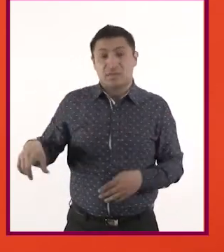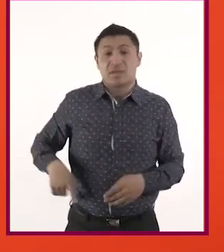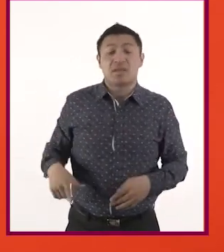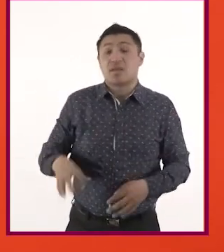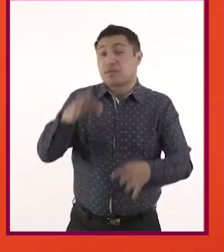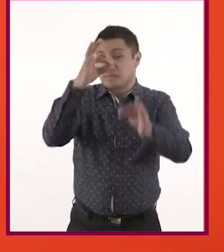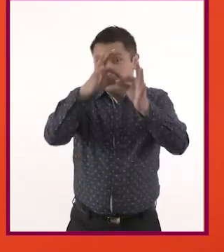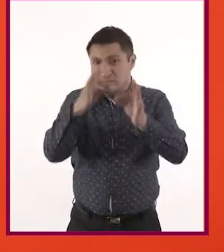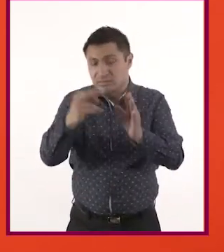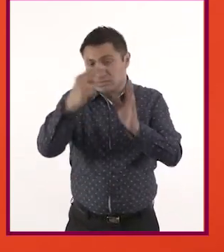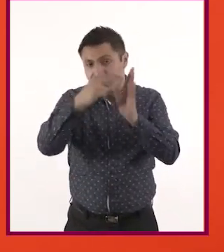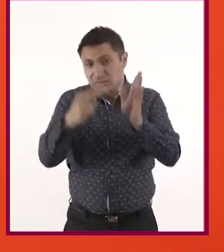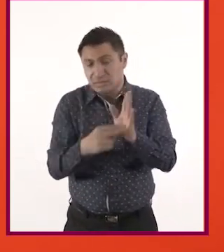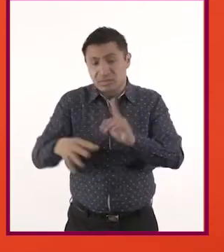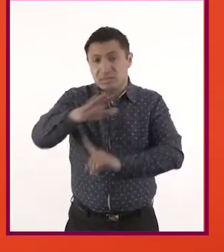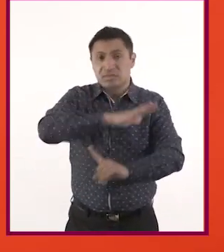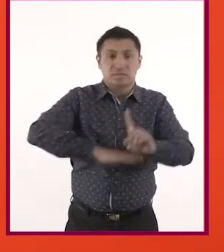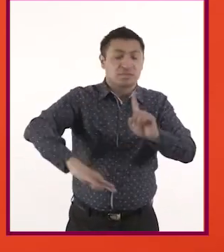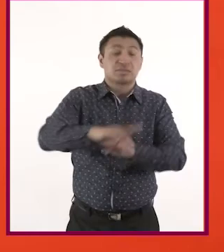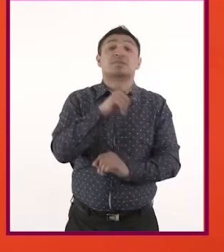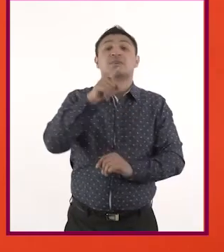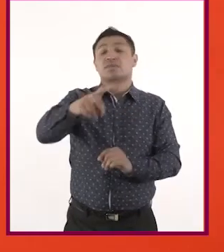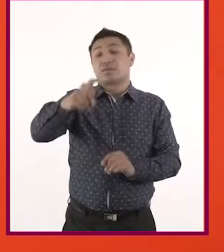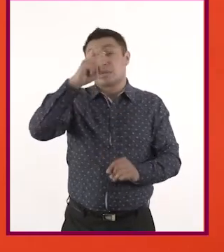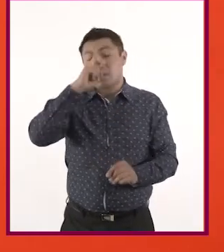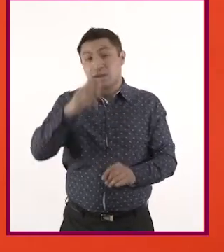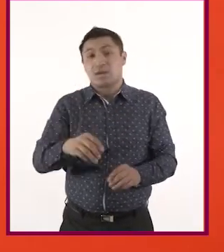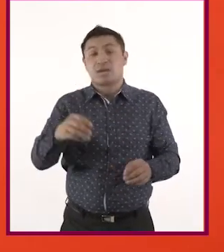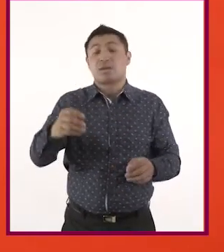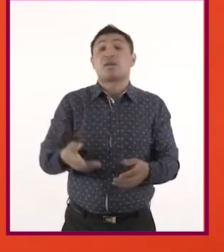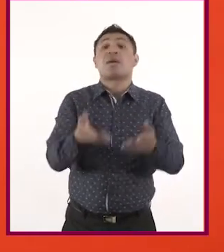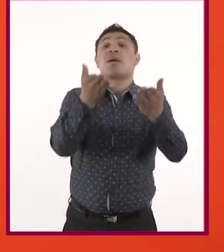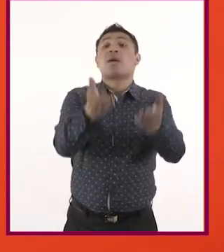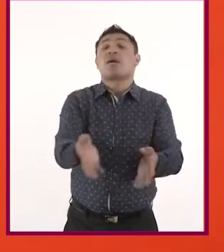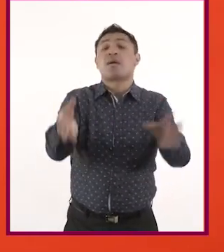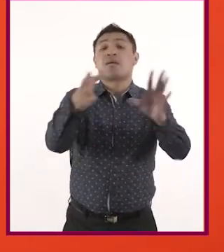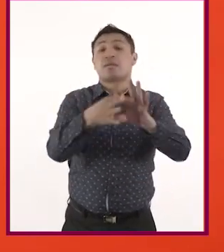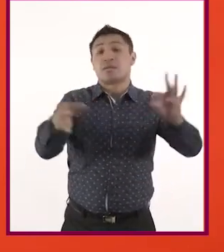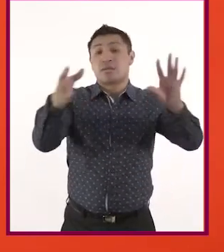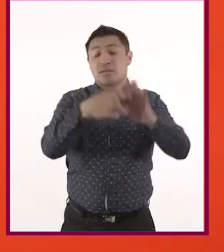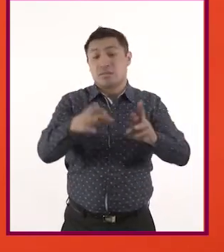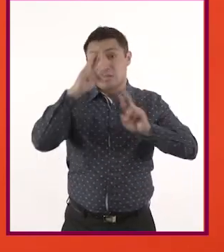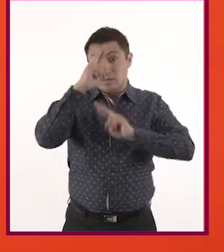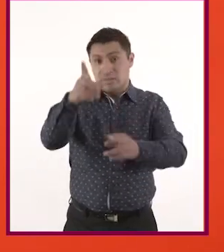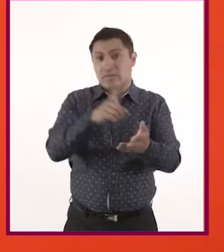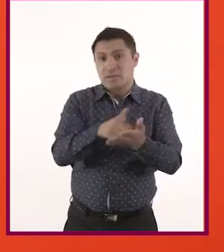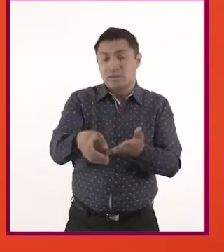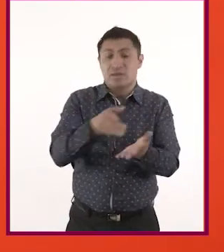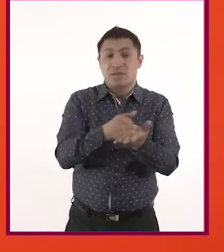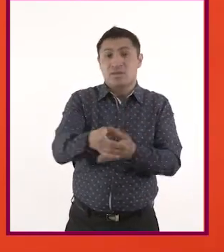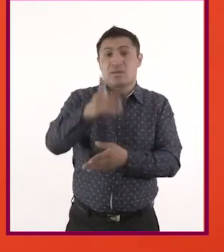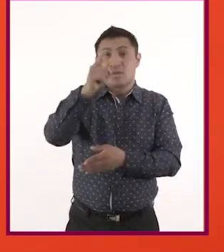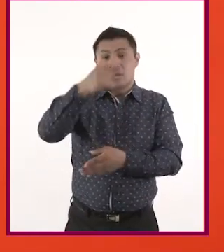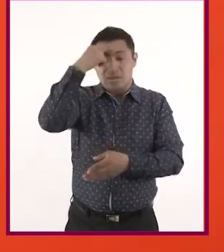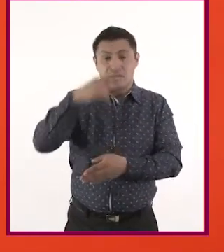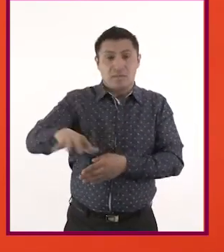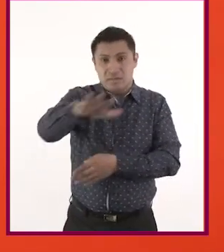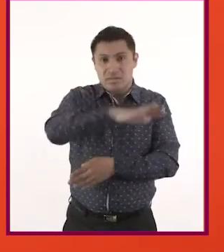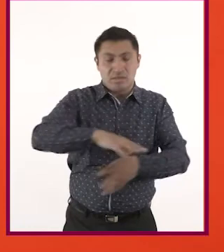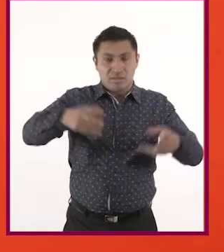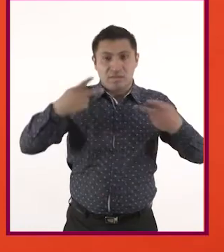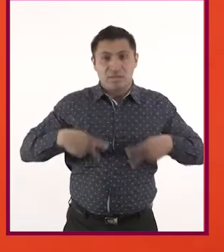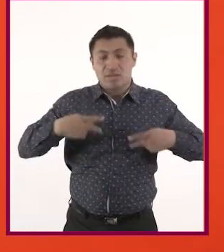las normativas y obligaciones ambientales. Exige rendición de cuentas y que se respete el derecho del acceso del agua para todas y